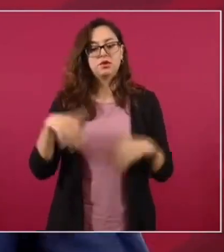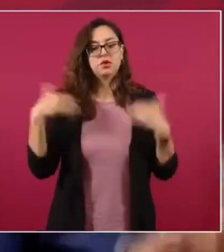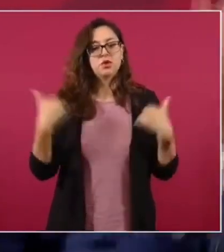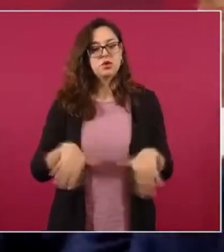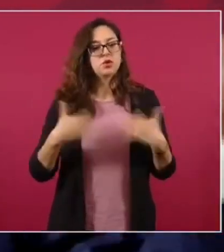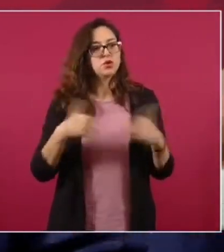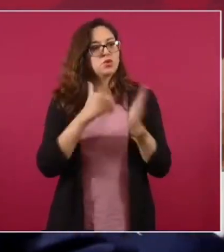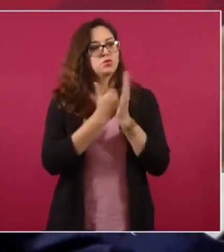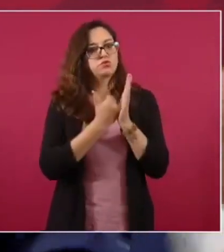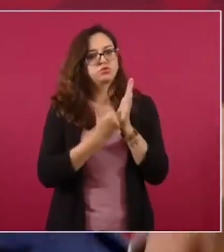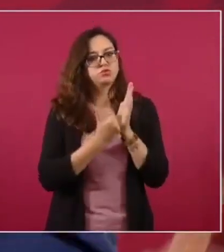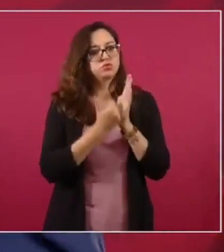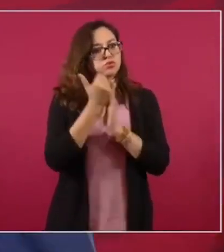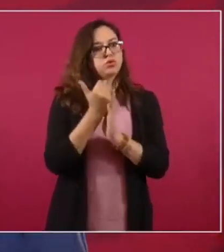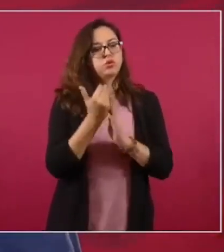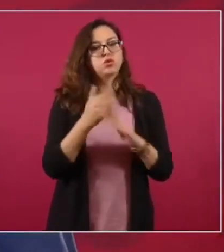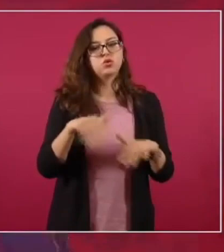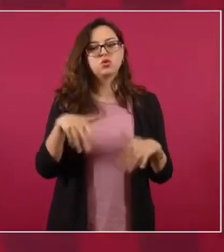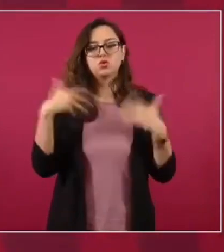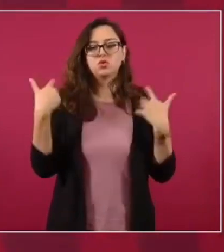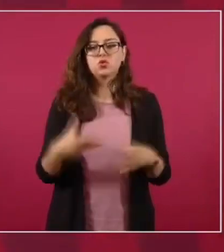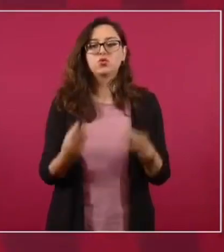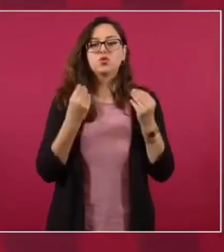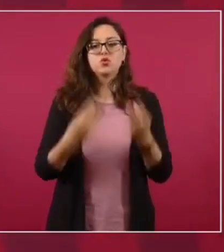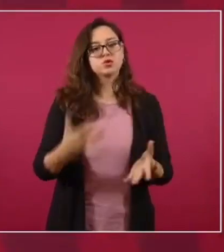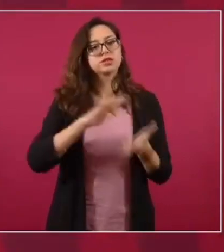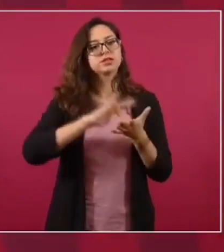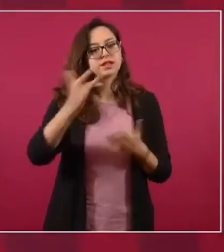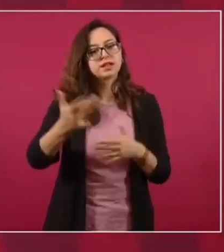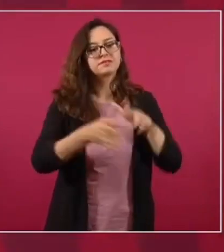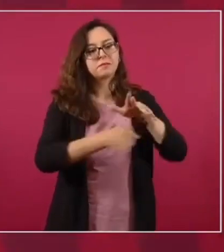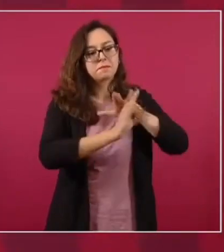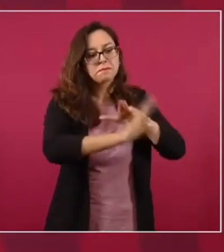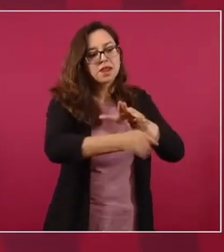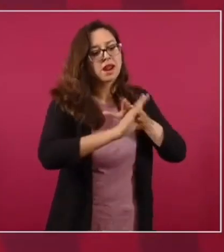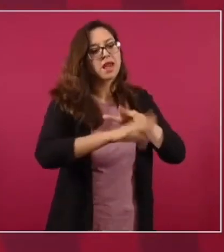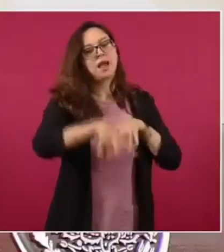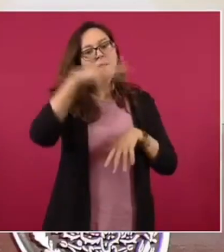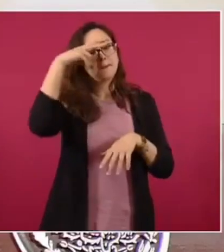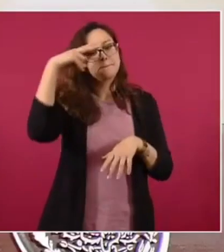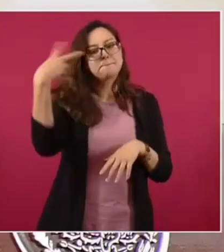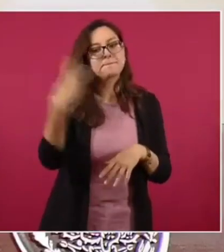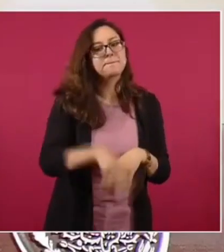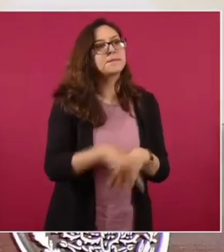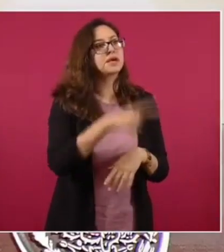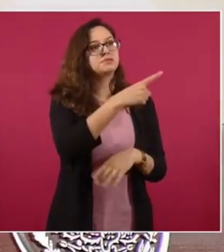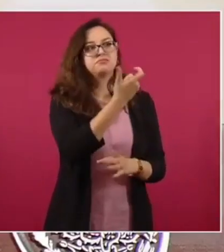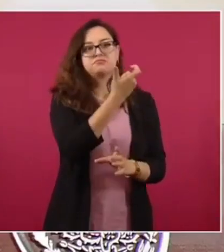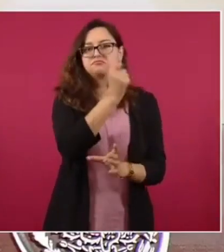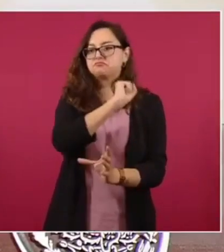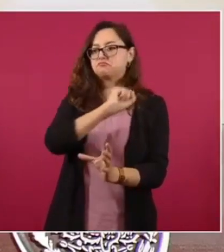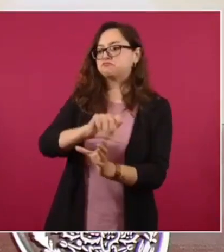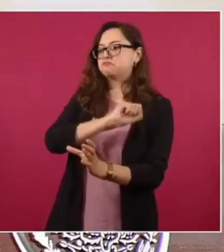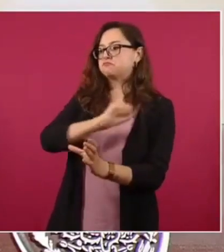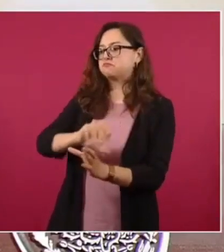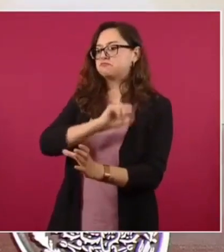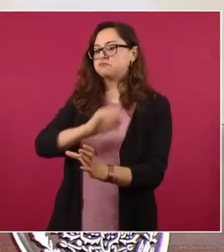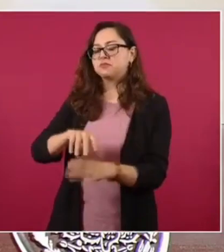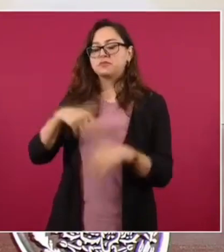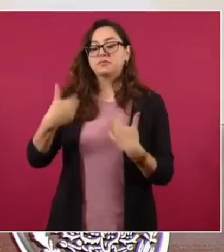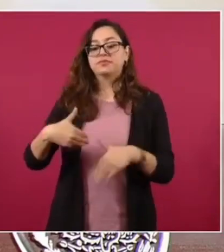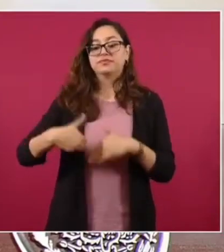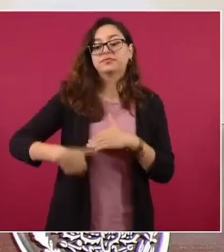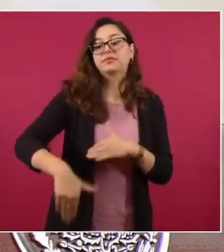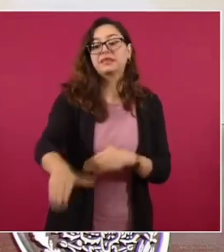Este año, gracias a nuestros paisanos migrantes, es muy probable que lleguemos